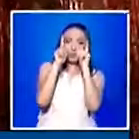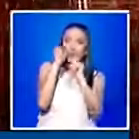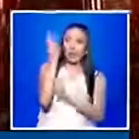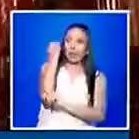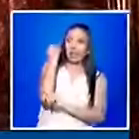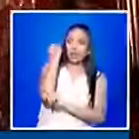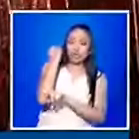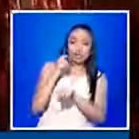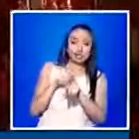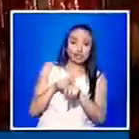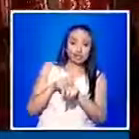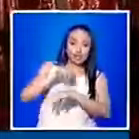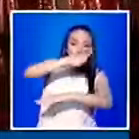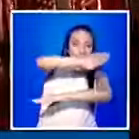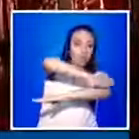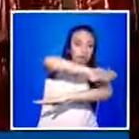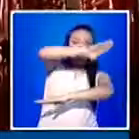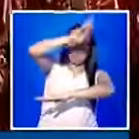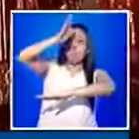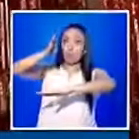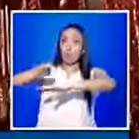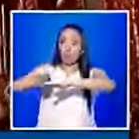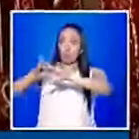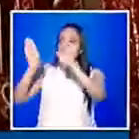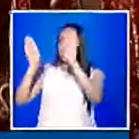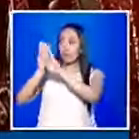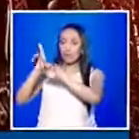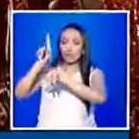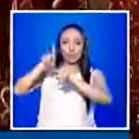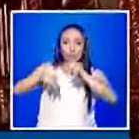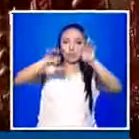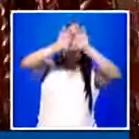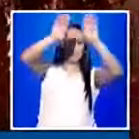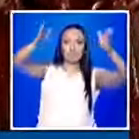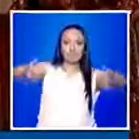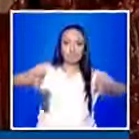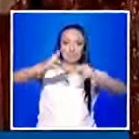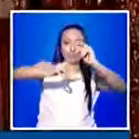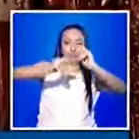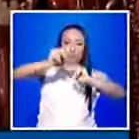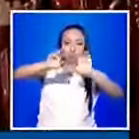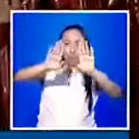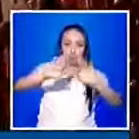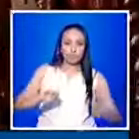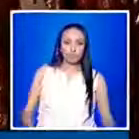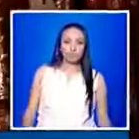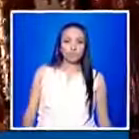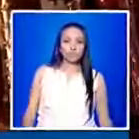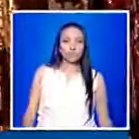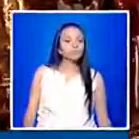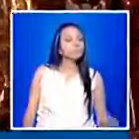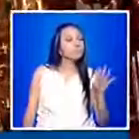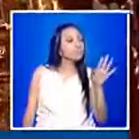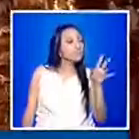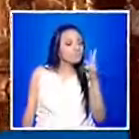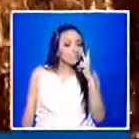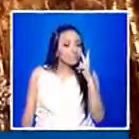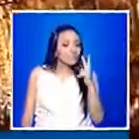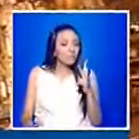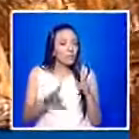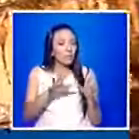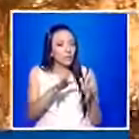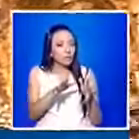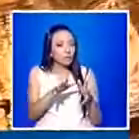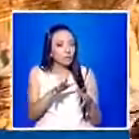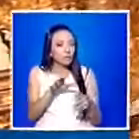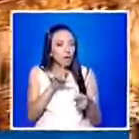¿no? Construir sobre un arco porque no podían cerrar la calle. Lo interesante es que, bueno, vamos a tener estos recorridos y vamos a tener una capacidad de aproximadamente